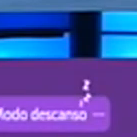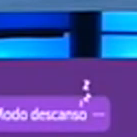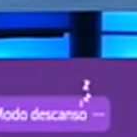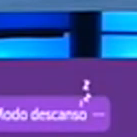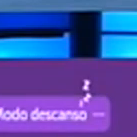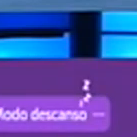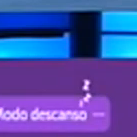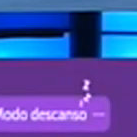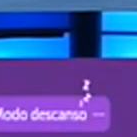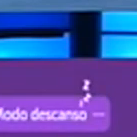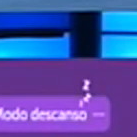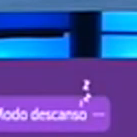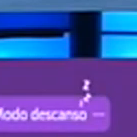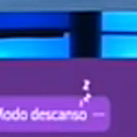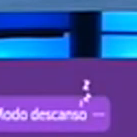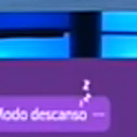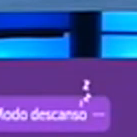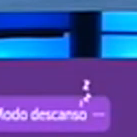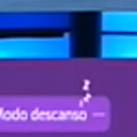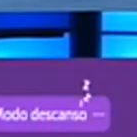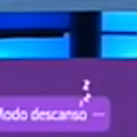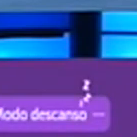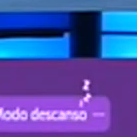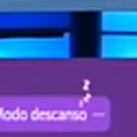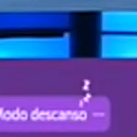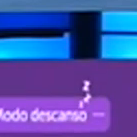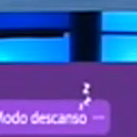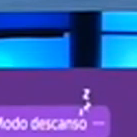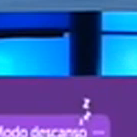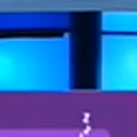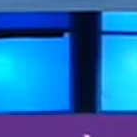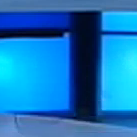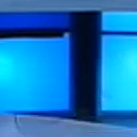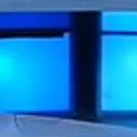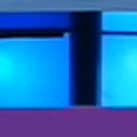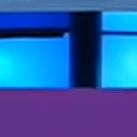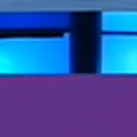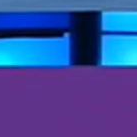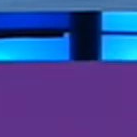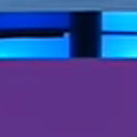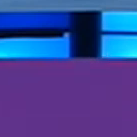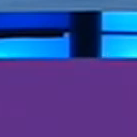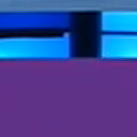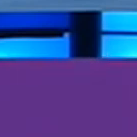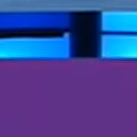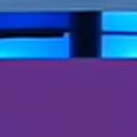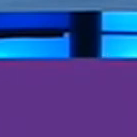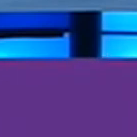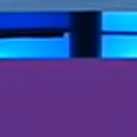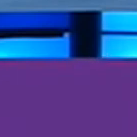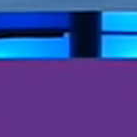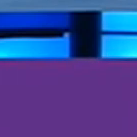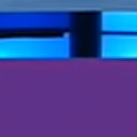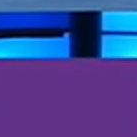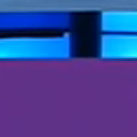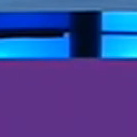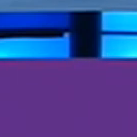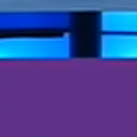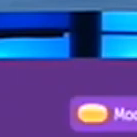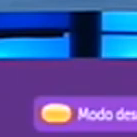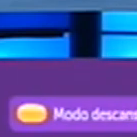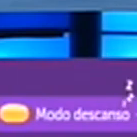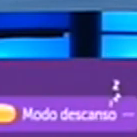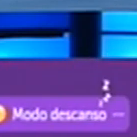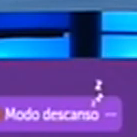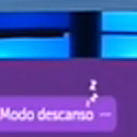tu farmacéutico. A continuación le queremos presentar las estadísticas de algunos conductores fallecidos en accidentes de tránsito.